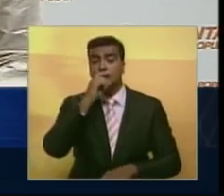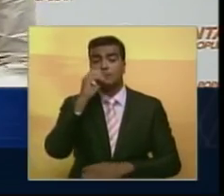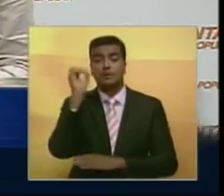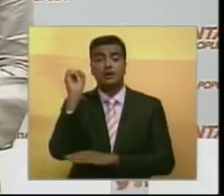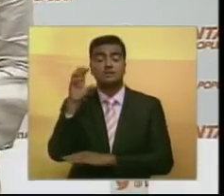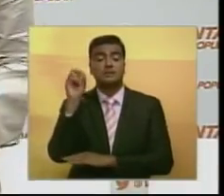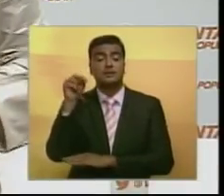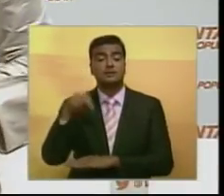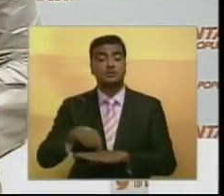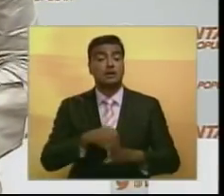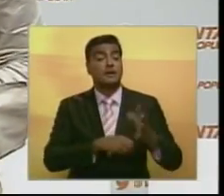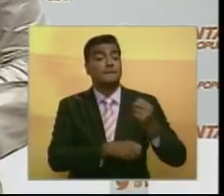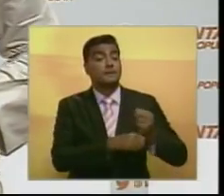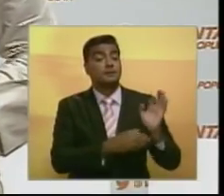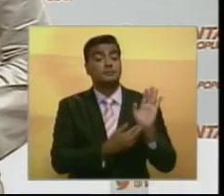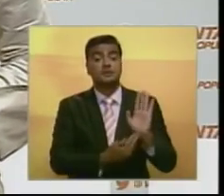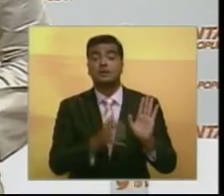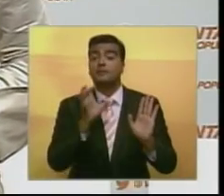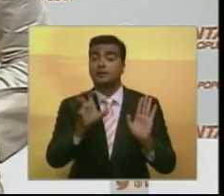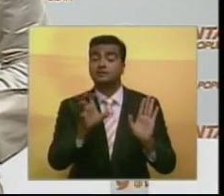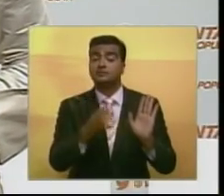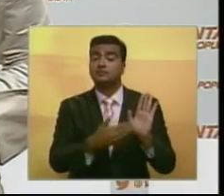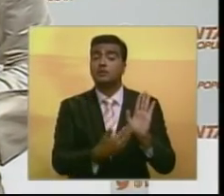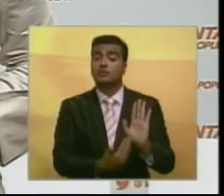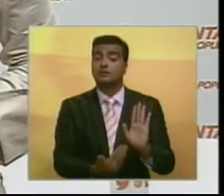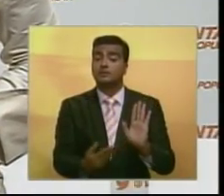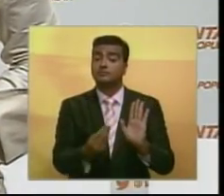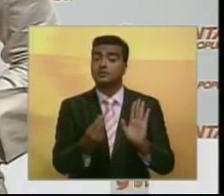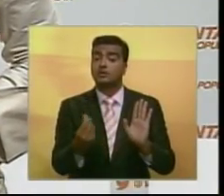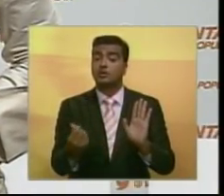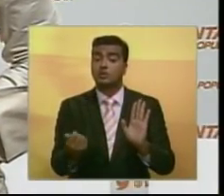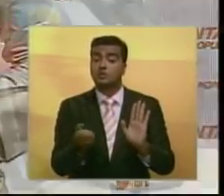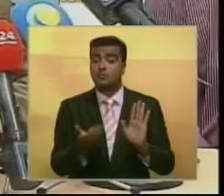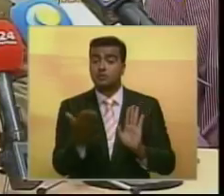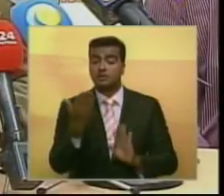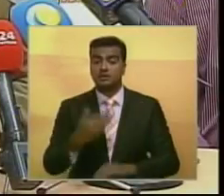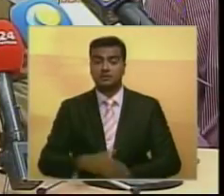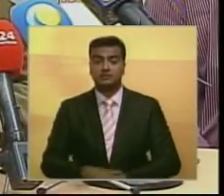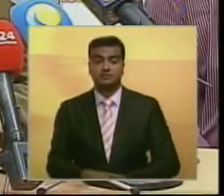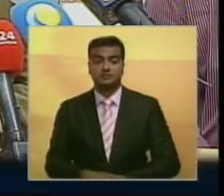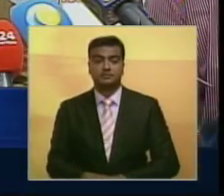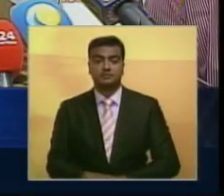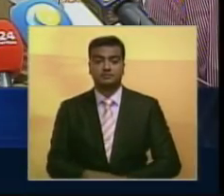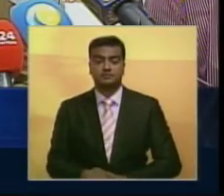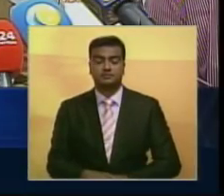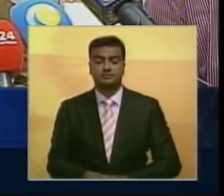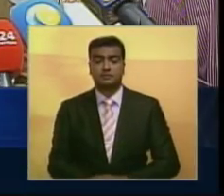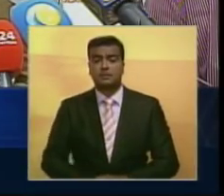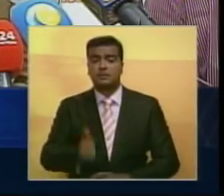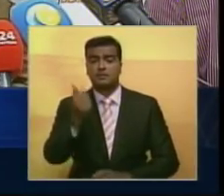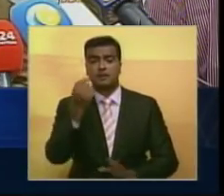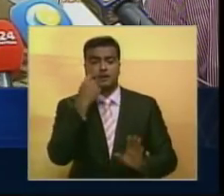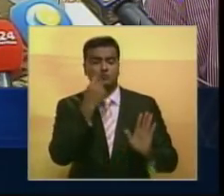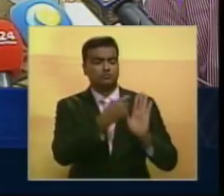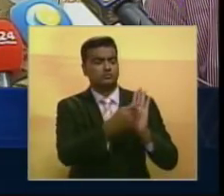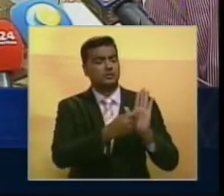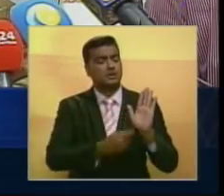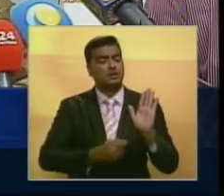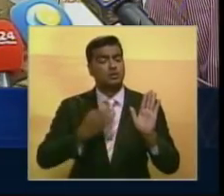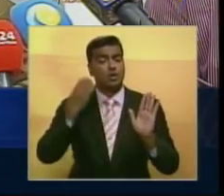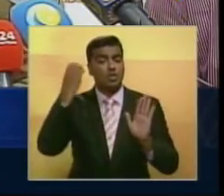Nacional. Espera que presente al país propuestas económicas viables. Más que un decreto de emergencia